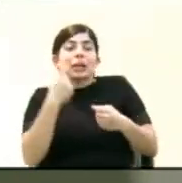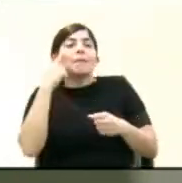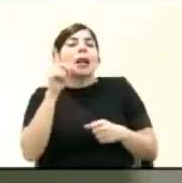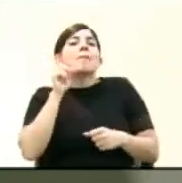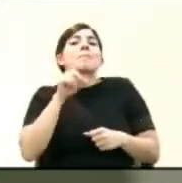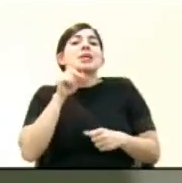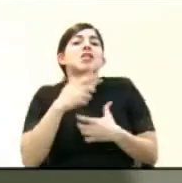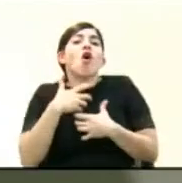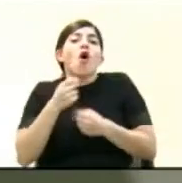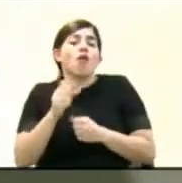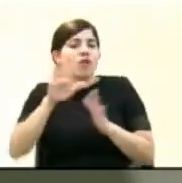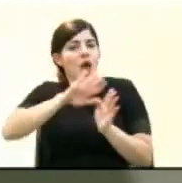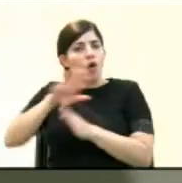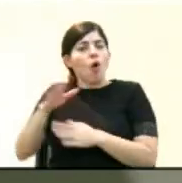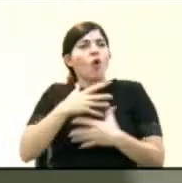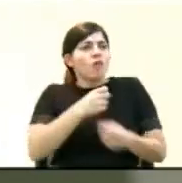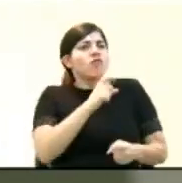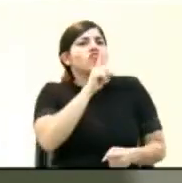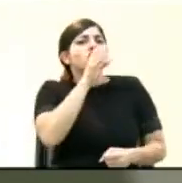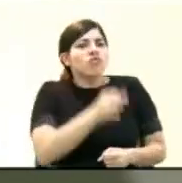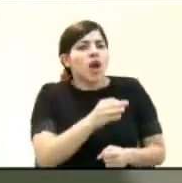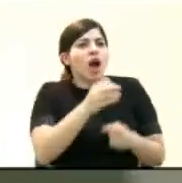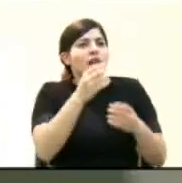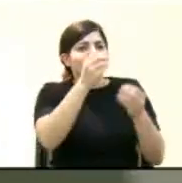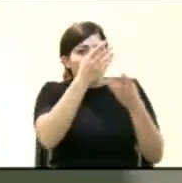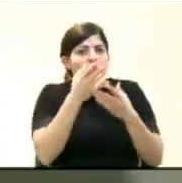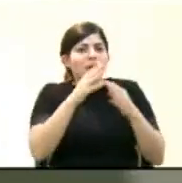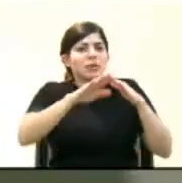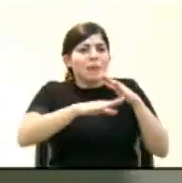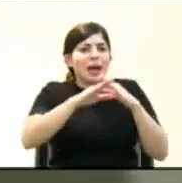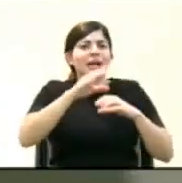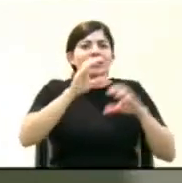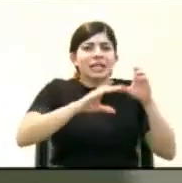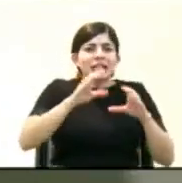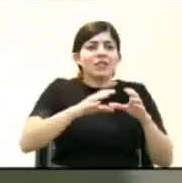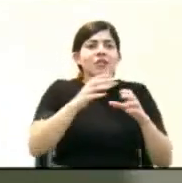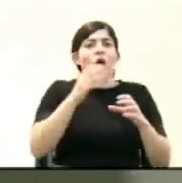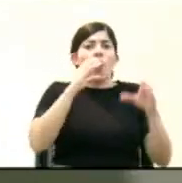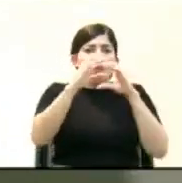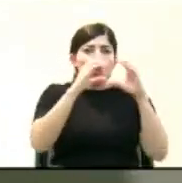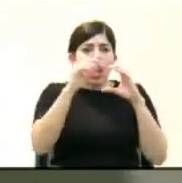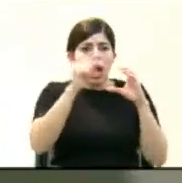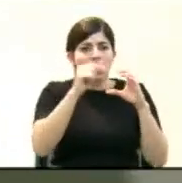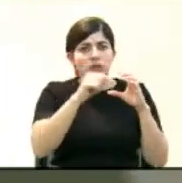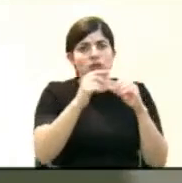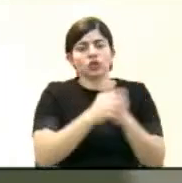mitos. ¿Qué se piensa hacer? Pues comunicación. Comunicación es lo que se está valorando.